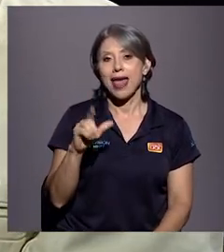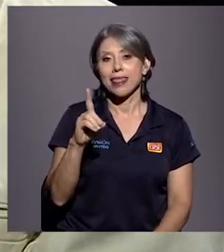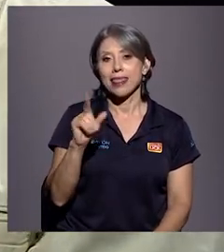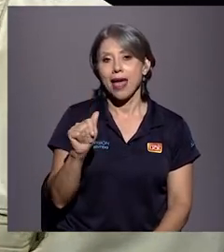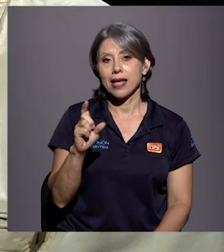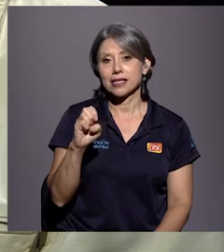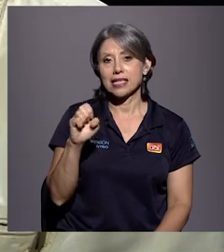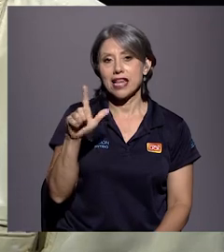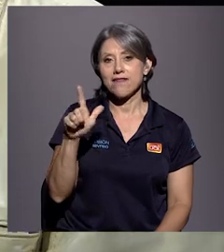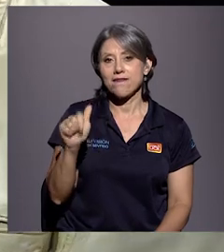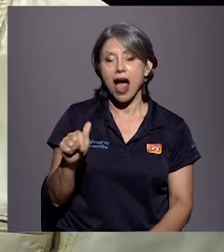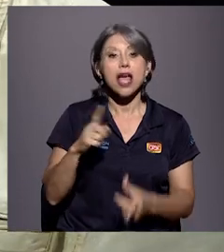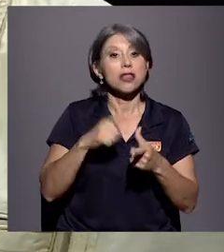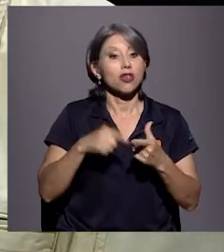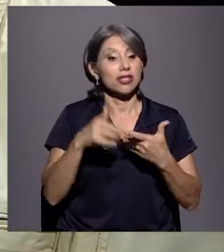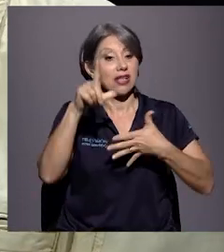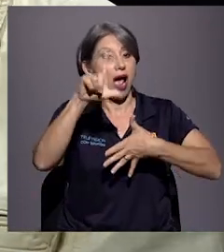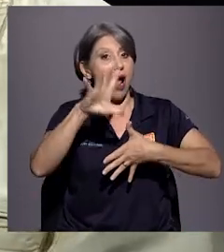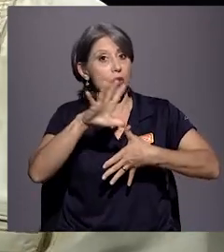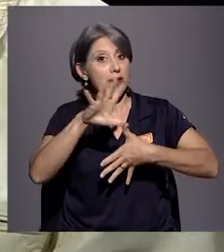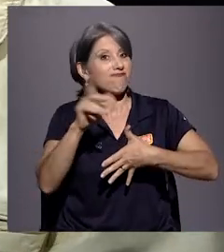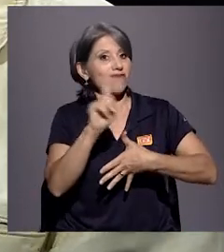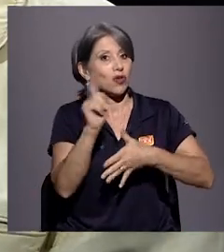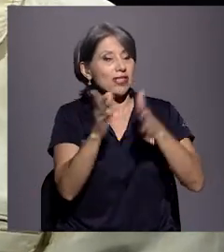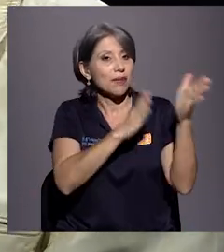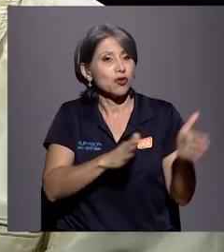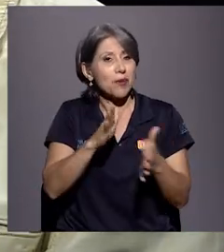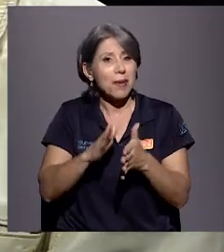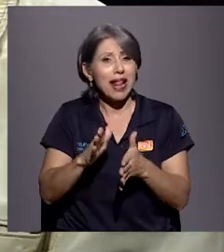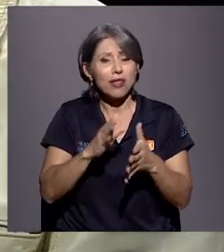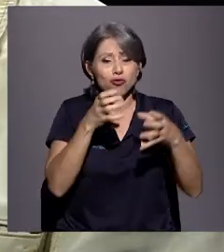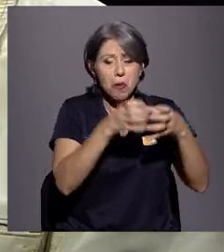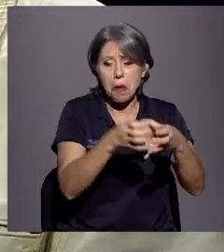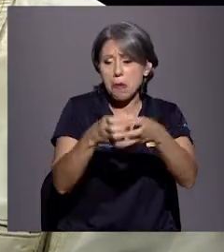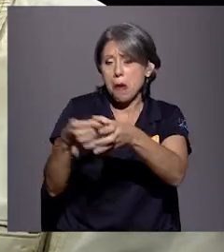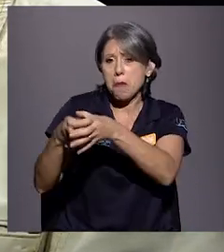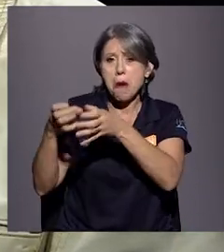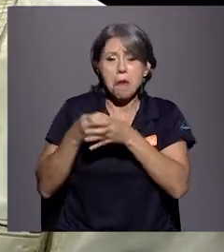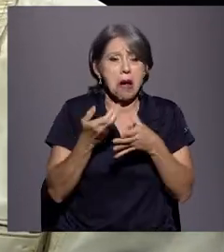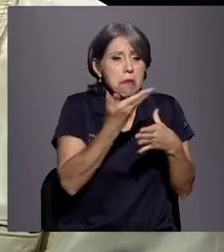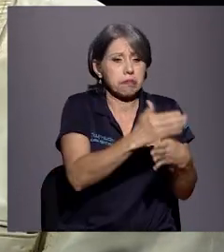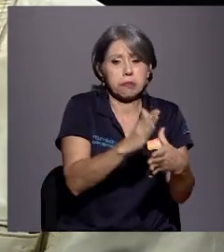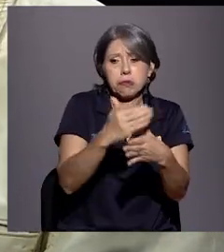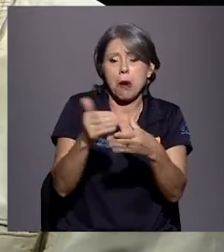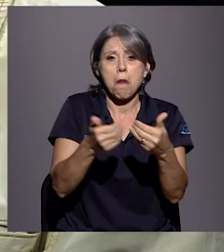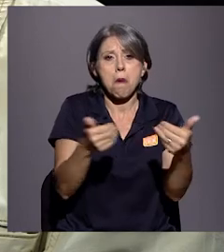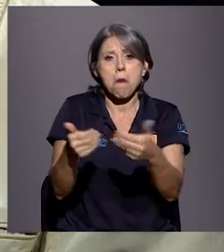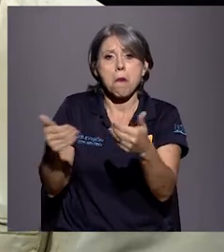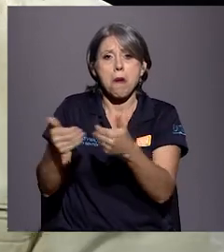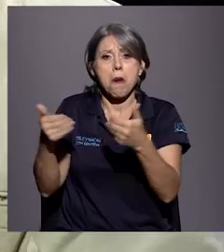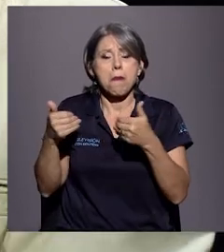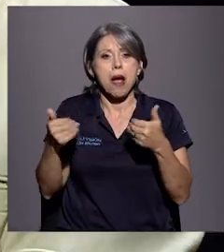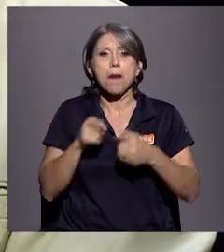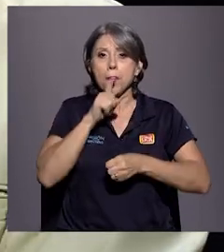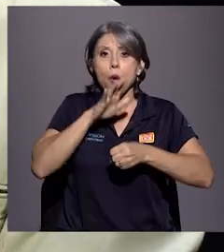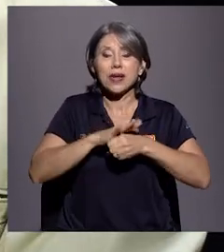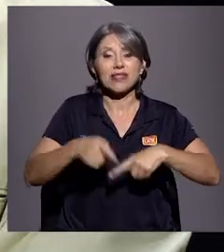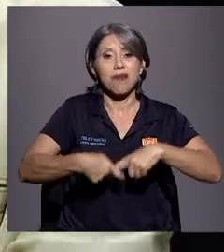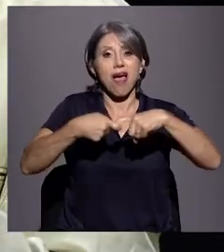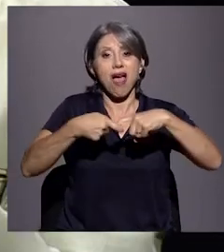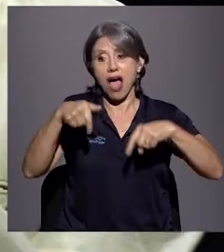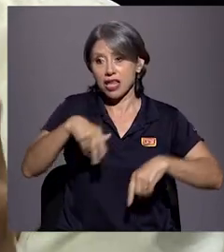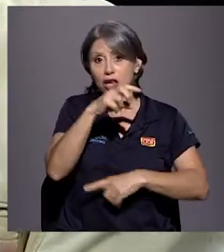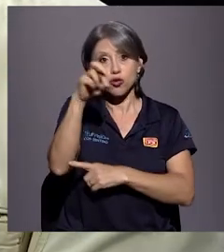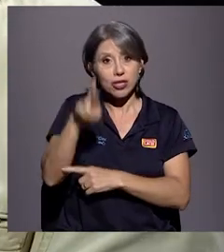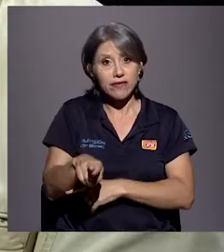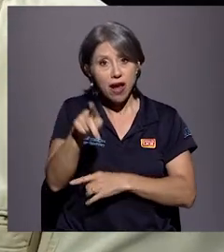no estamos preparados, hay mucha fragmentación de todos los movimientos, por veces paralizados. Aquí en Costa Rica, por ejemplo, la gente